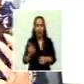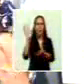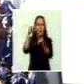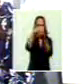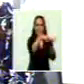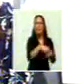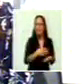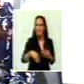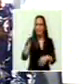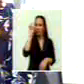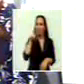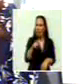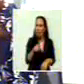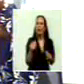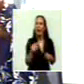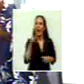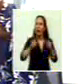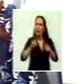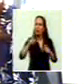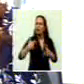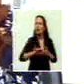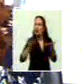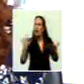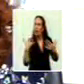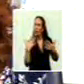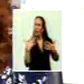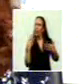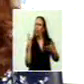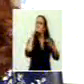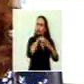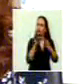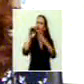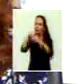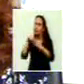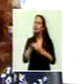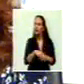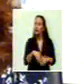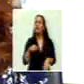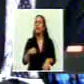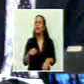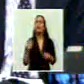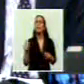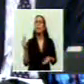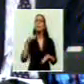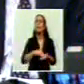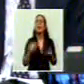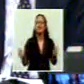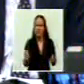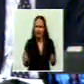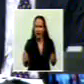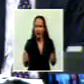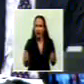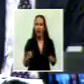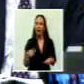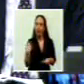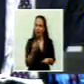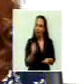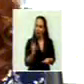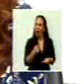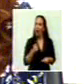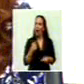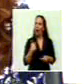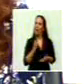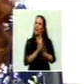involucramiento a todos los sectores de la sociedad, se le suma también lo que ha significado en materia de